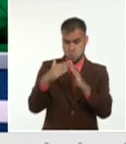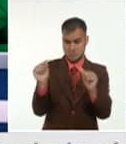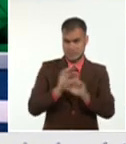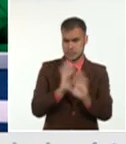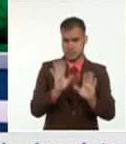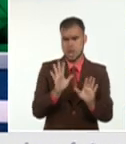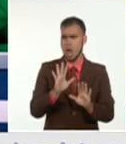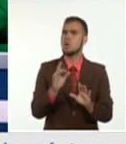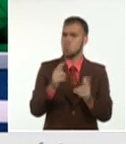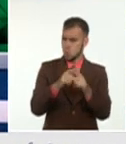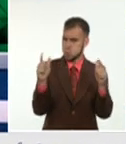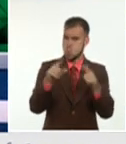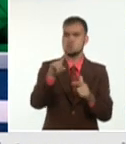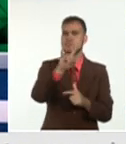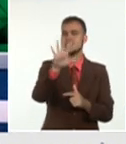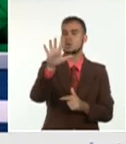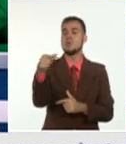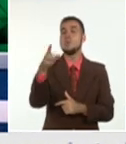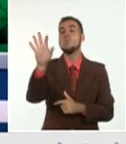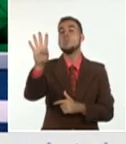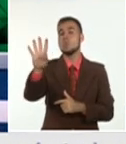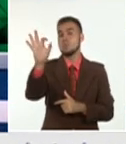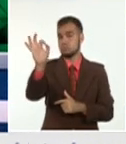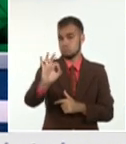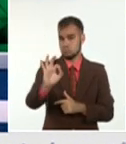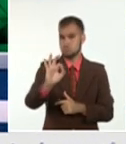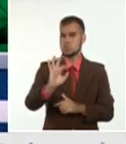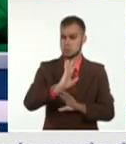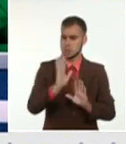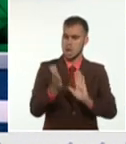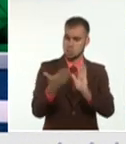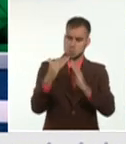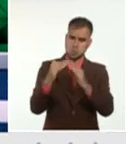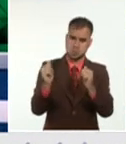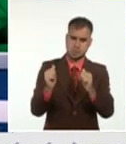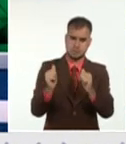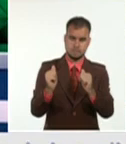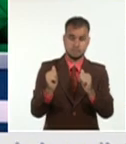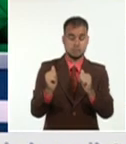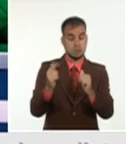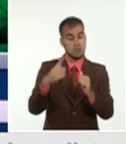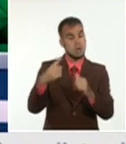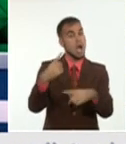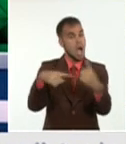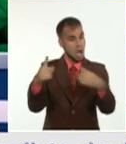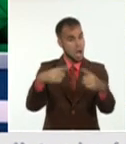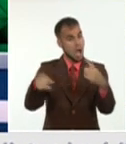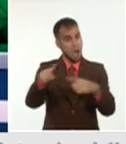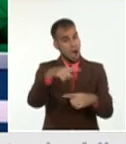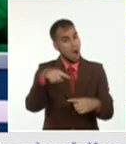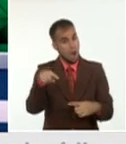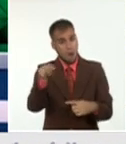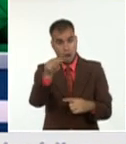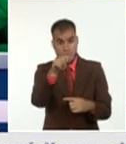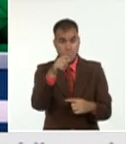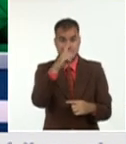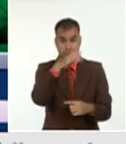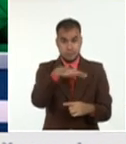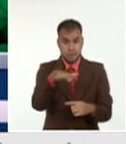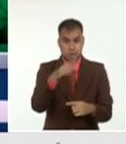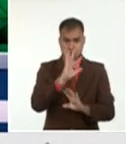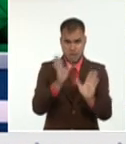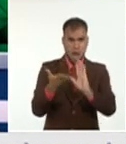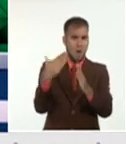95,4%. Y vuelvo a reiterar, no exentos muchos de estos niños, de estos adolescentes, de estos